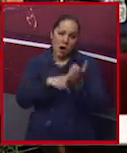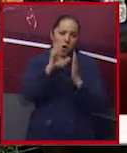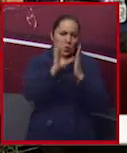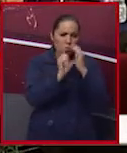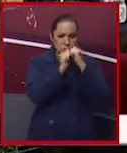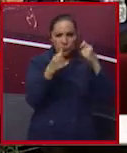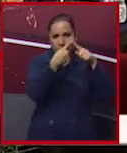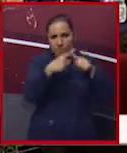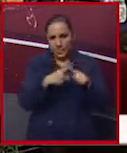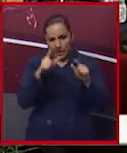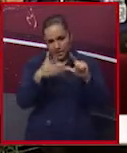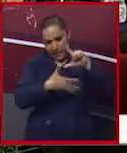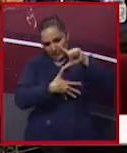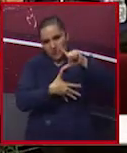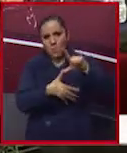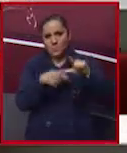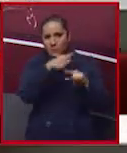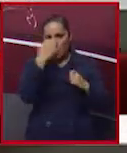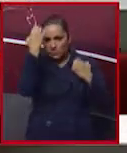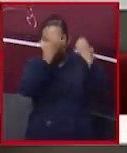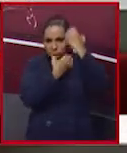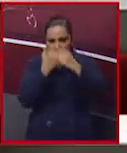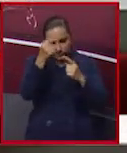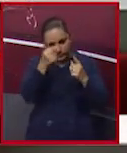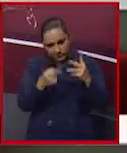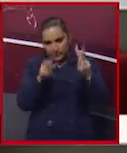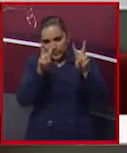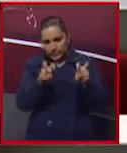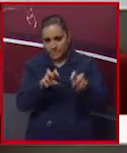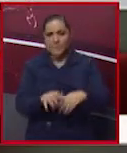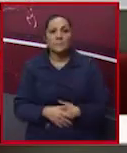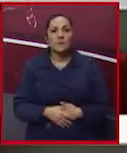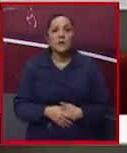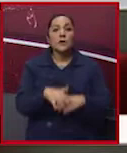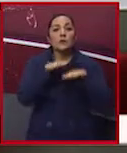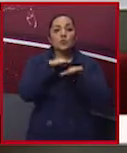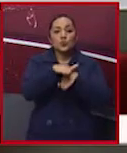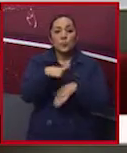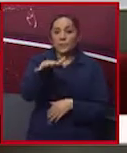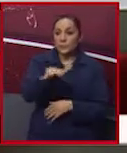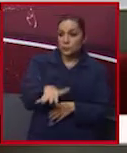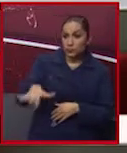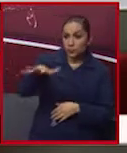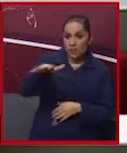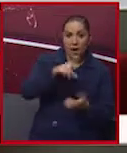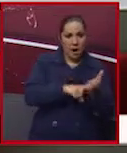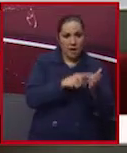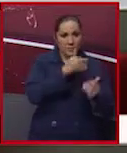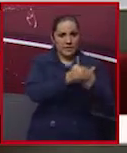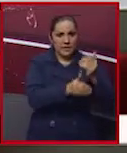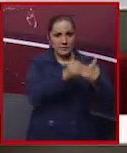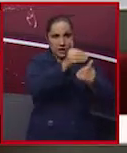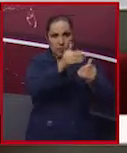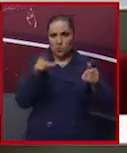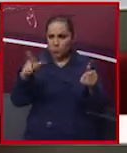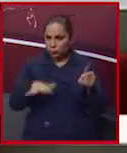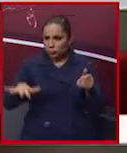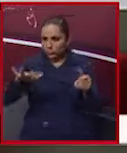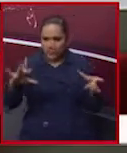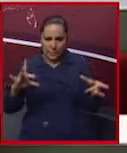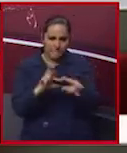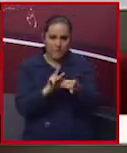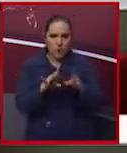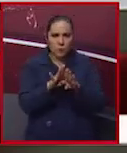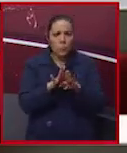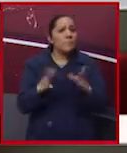constituciones de Latinoamérica. ¿Qué quiere decir incorporar lo social en el ámbito del desarrollo? Pues básicamente lo que le